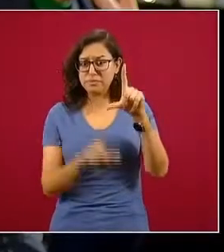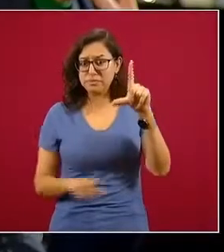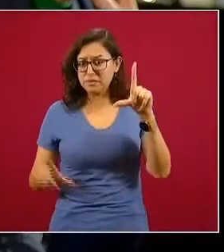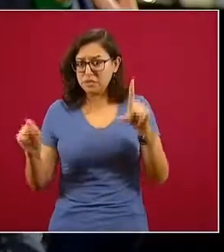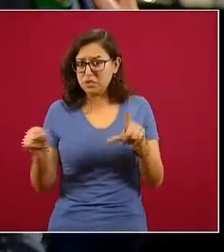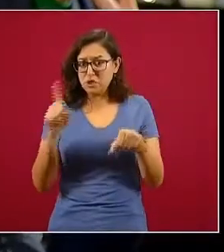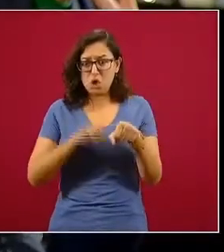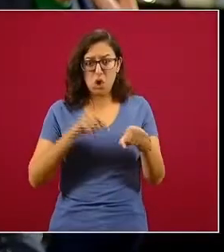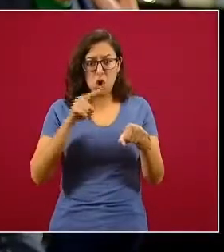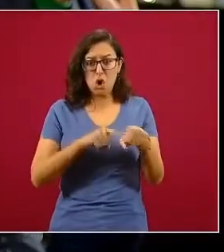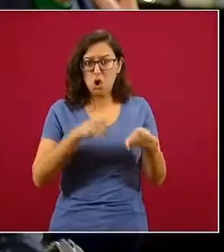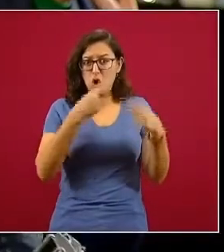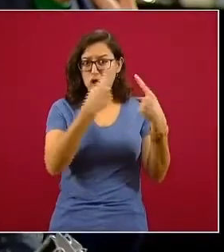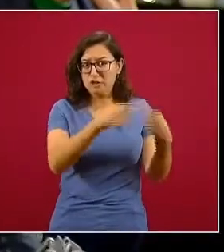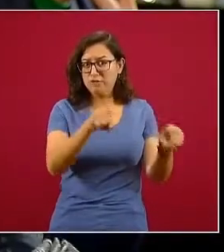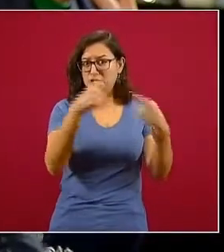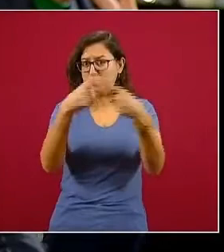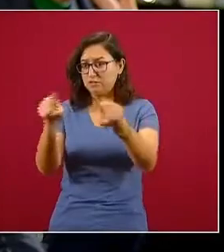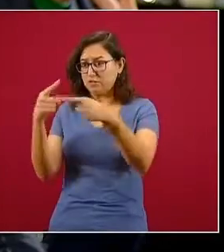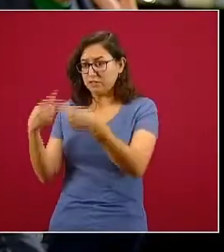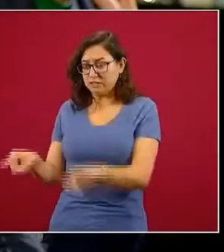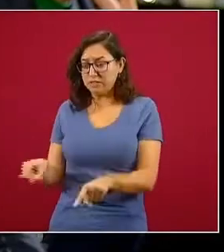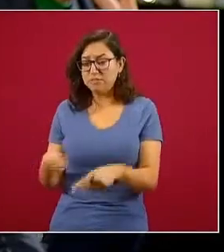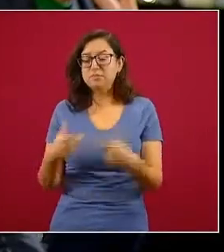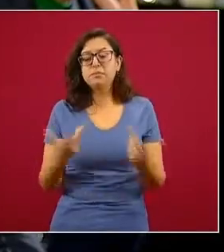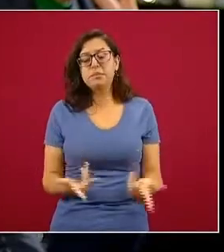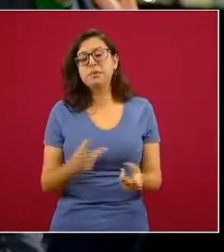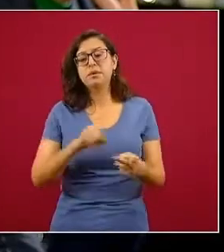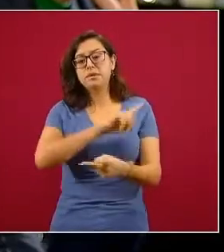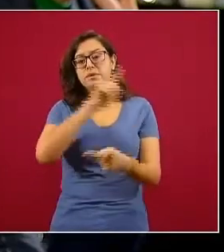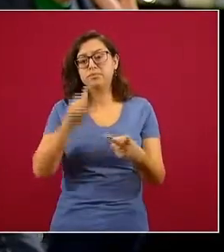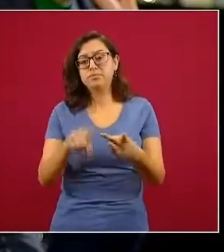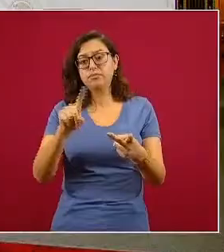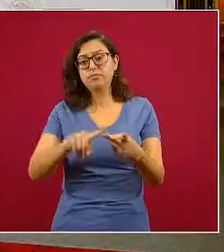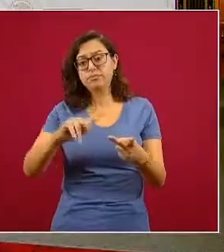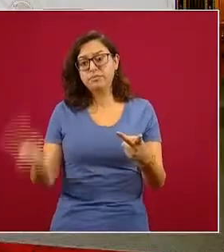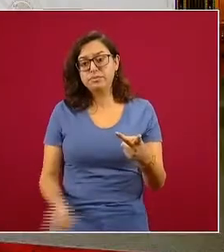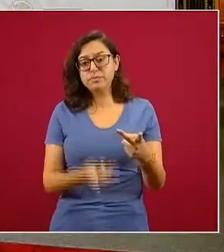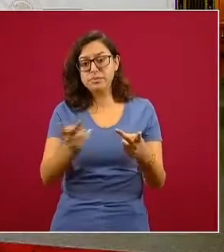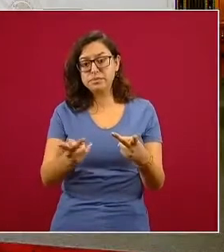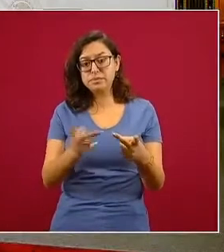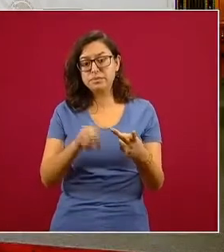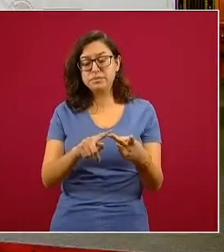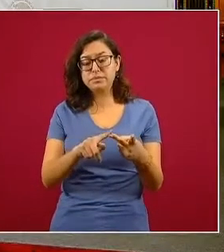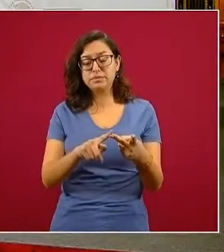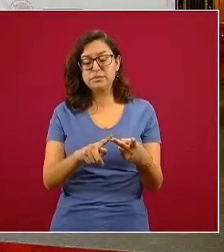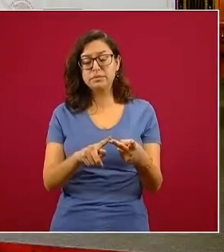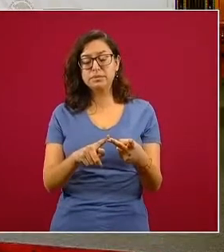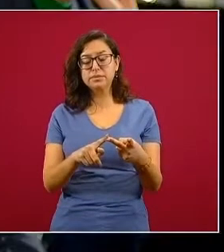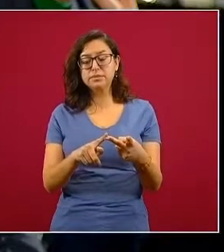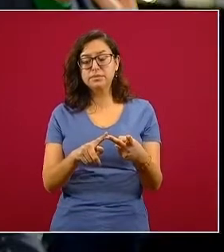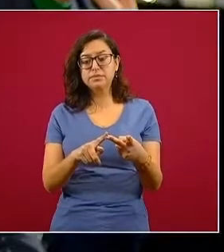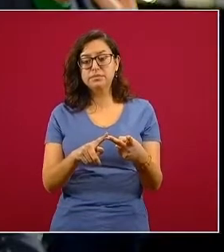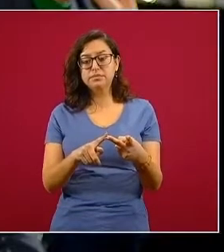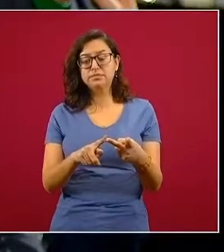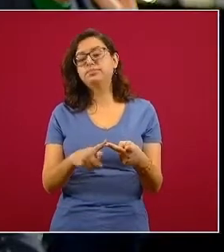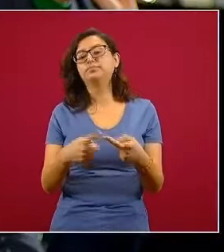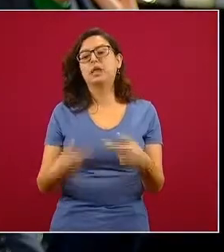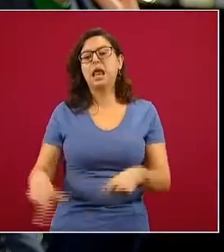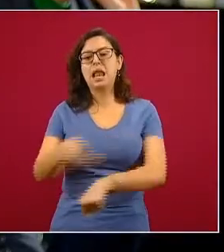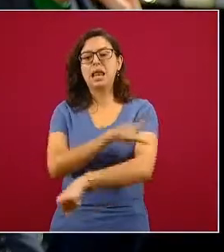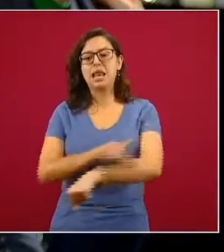pintado diferente en octubre. Y rapidísimo, una segunda pregunta, si me permite. Pues la Liga Mexicana de